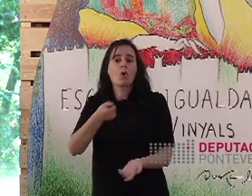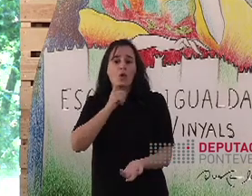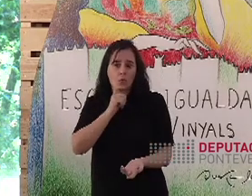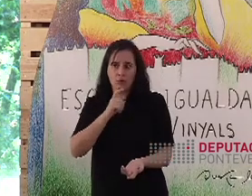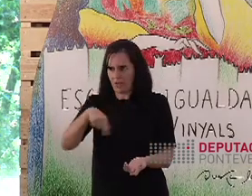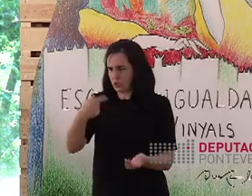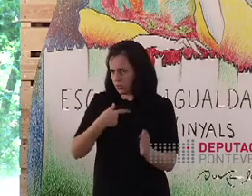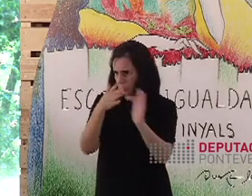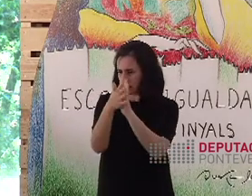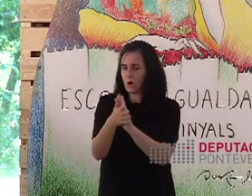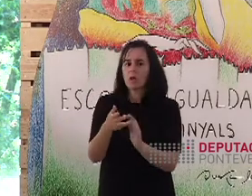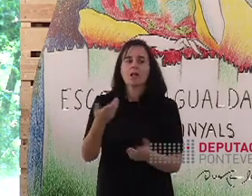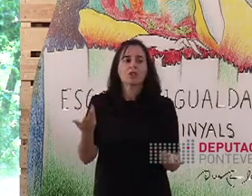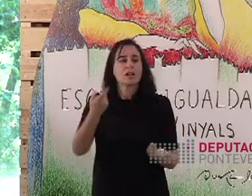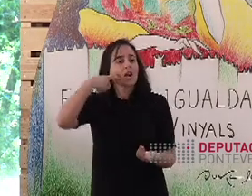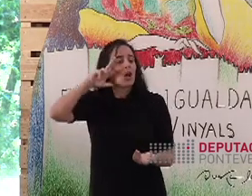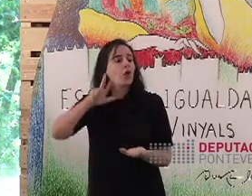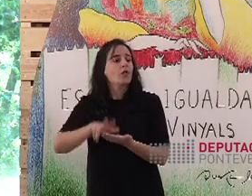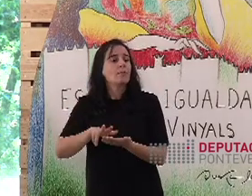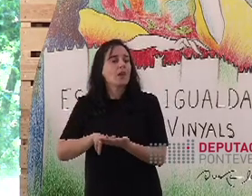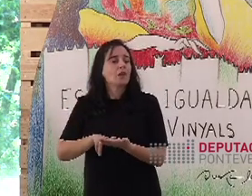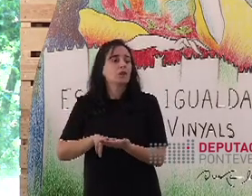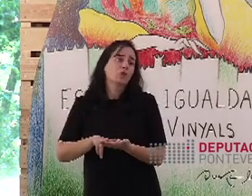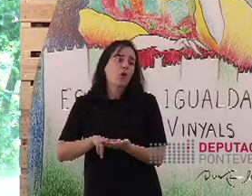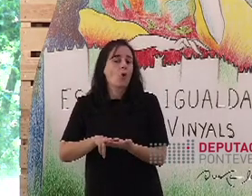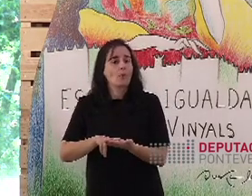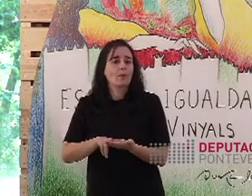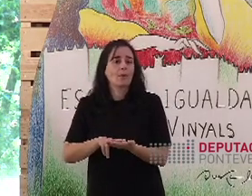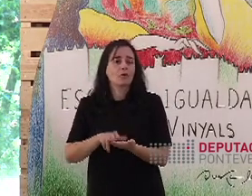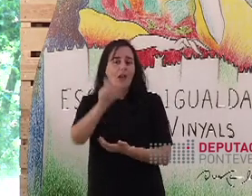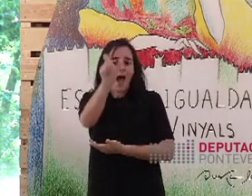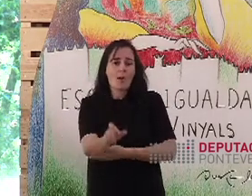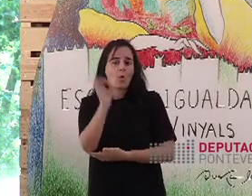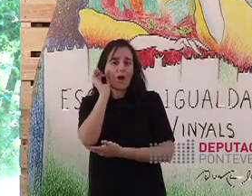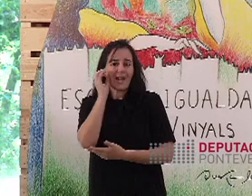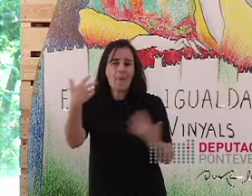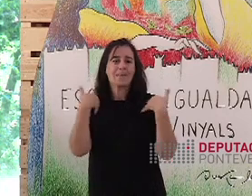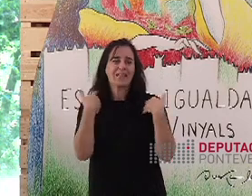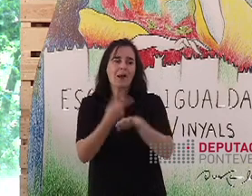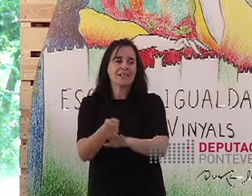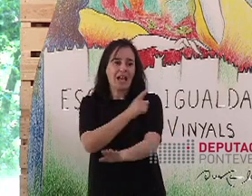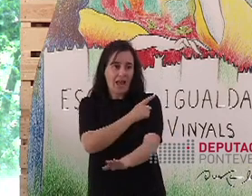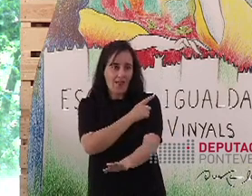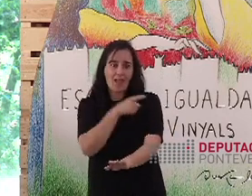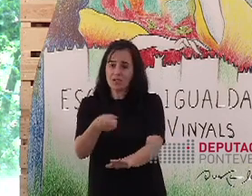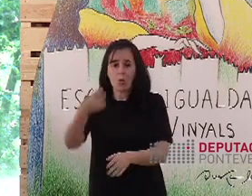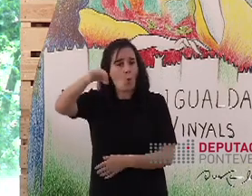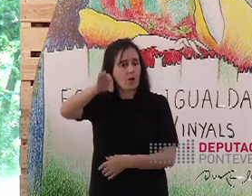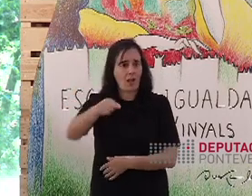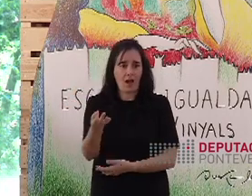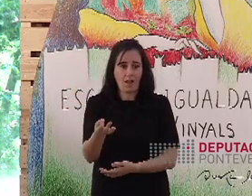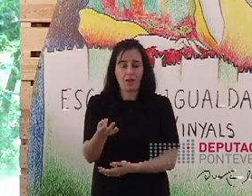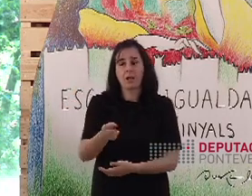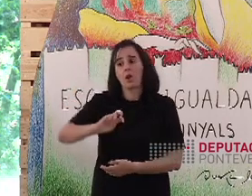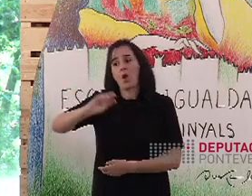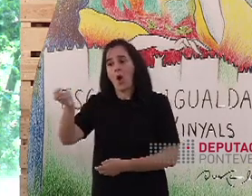despois, solamente se recoñece a figura da que eu denomino hipervíctima, vale? Hai esa polarización, unha sería a hipervíctima